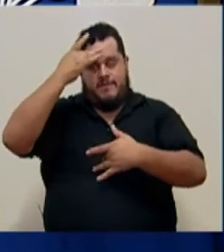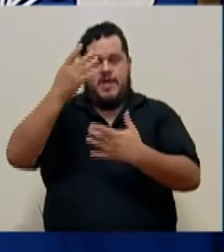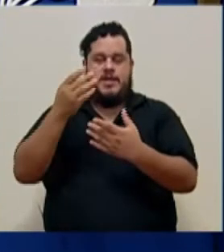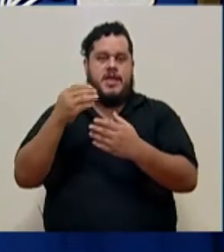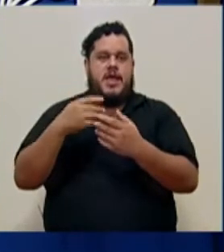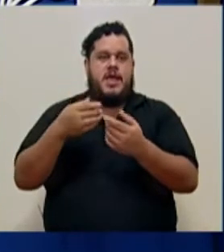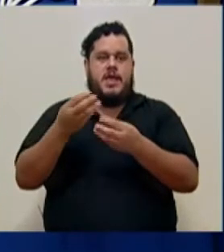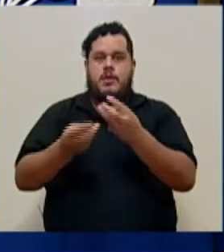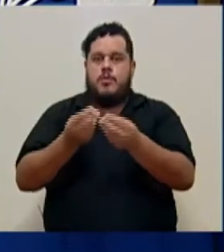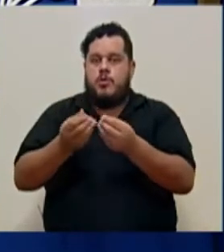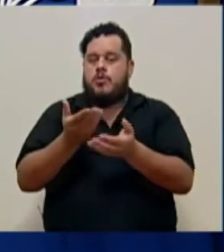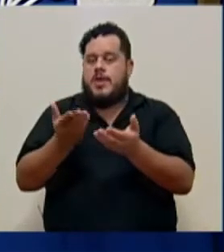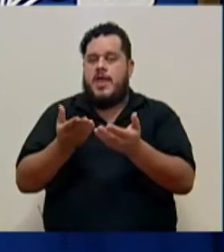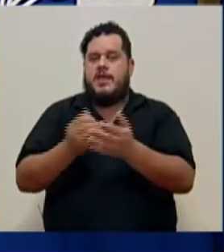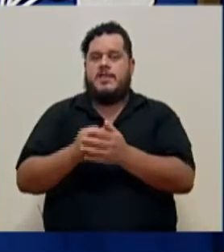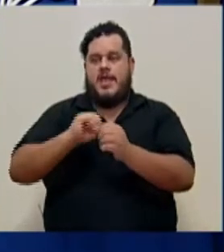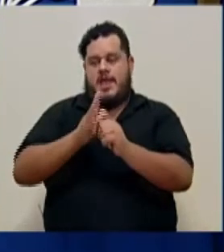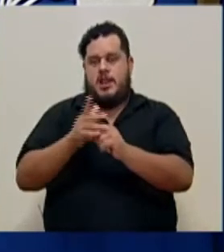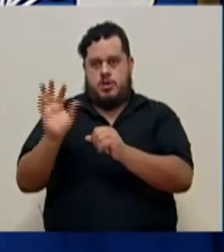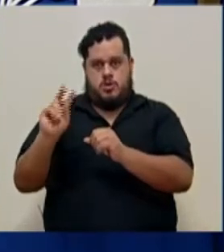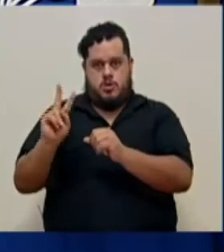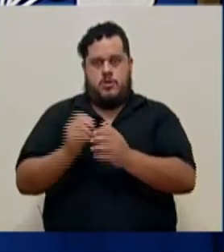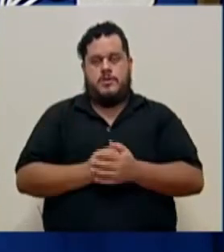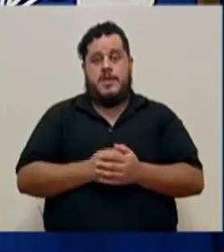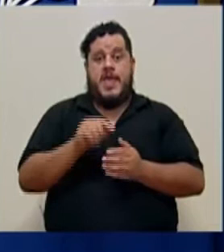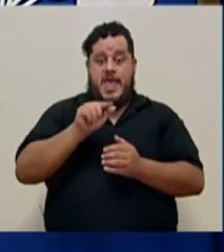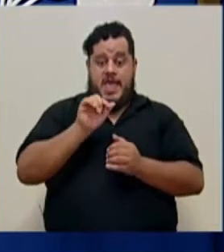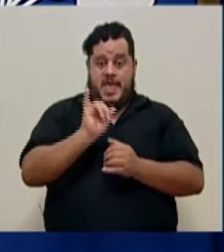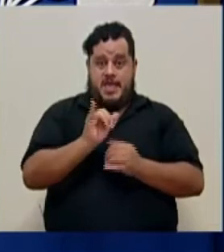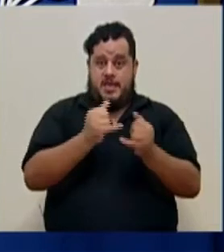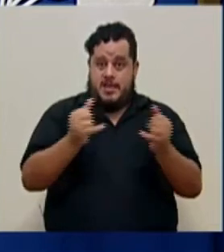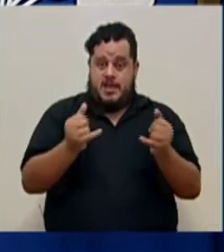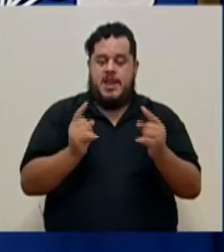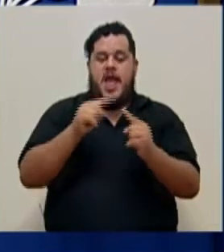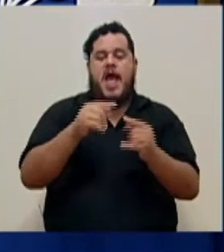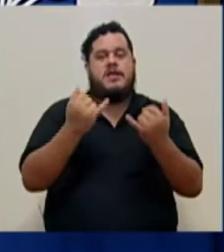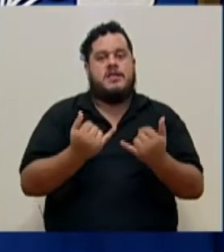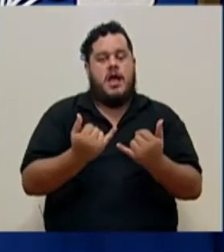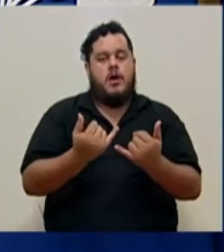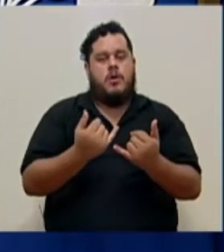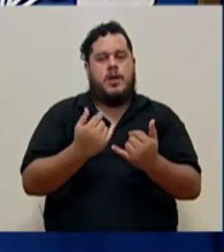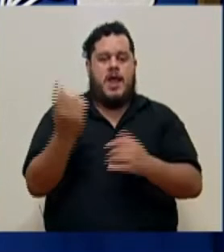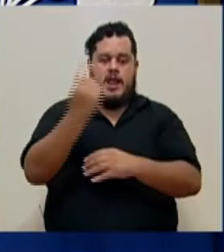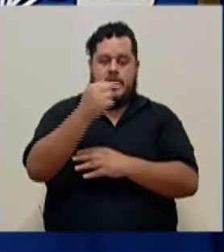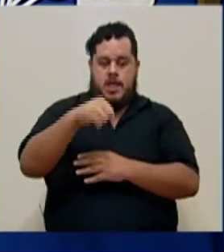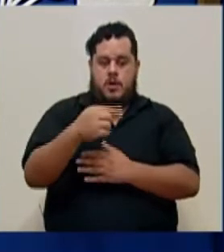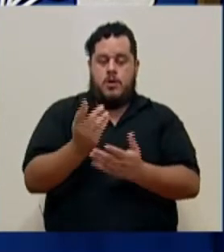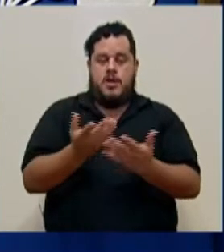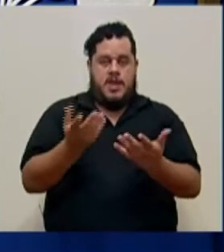el SARS-CoV-2. En esa línea, la comisión lleva hasta la fecha y se tendrá